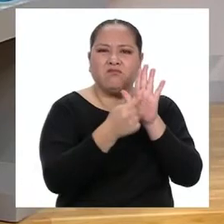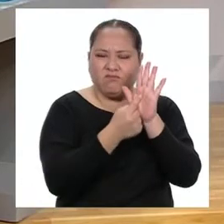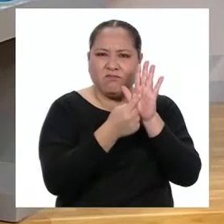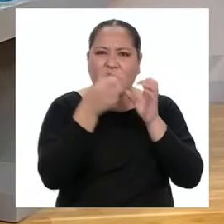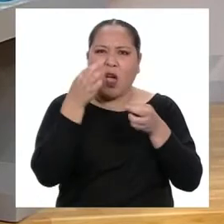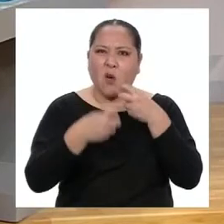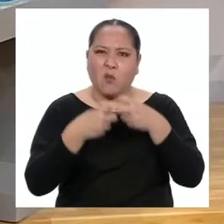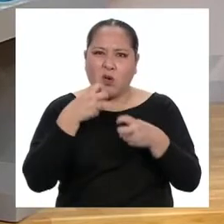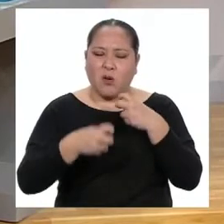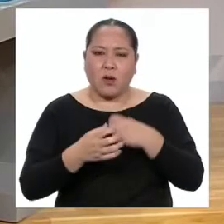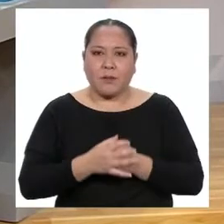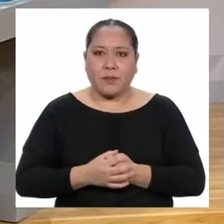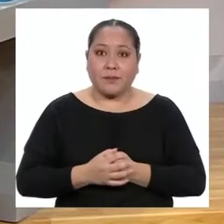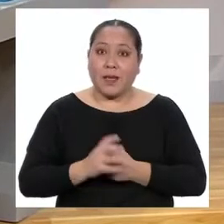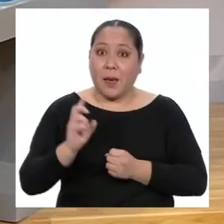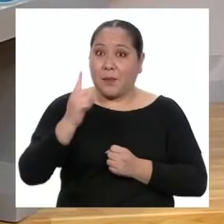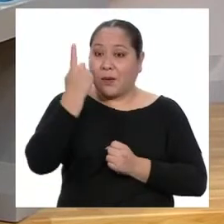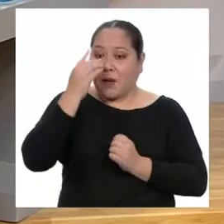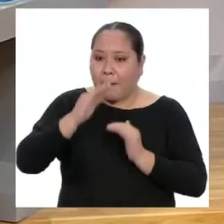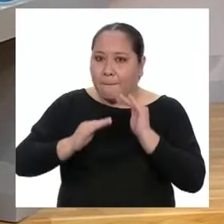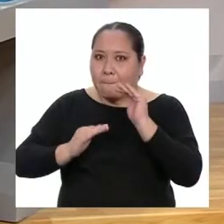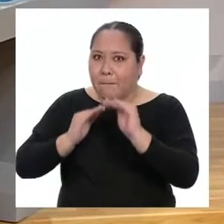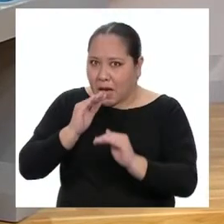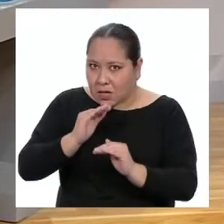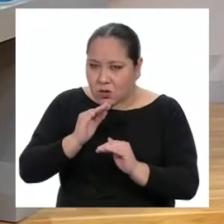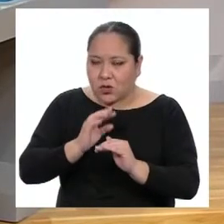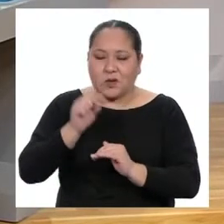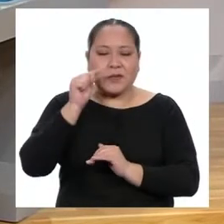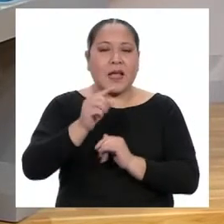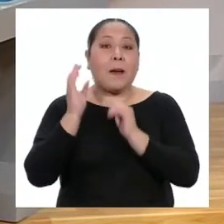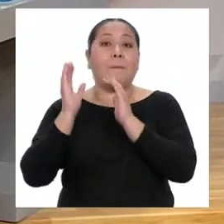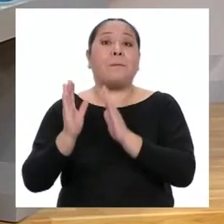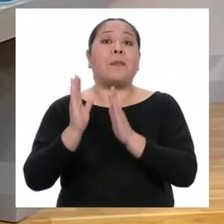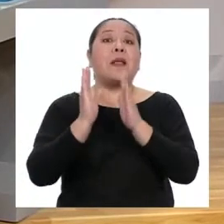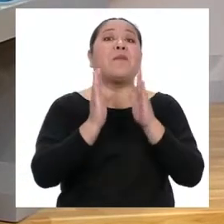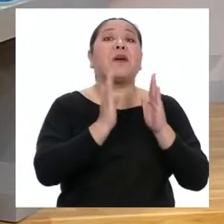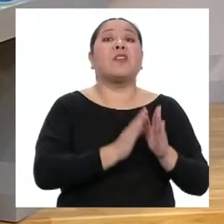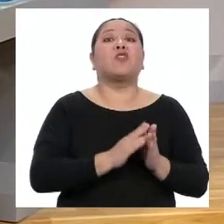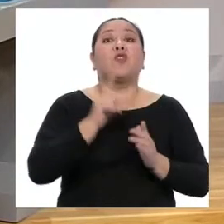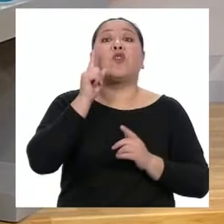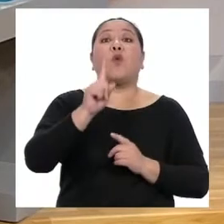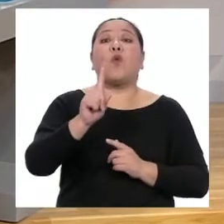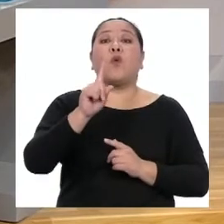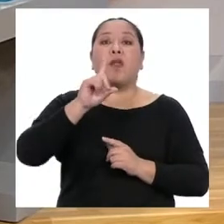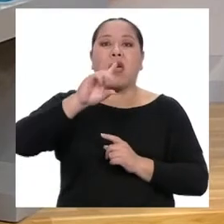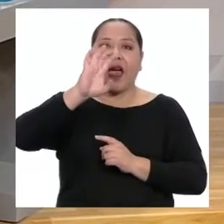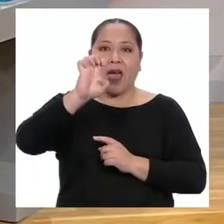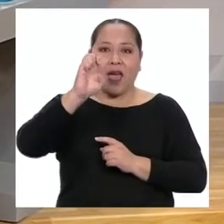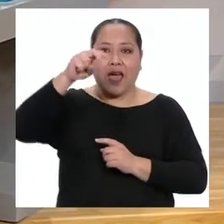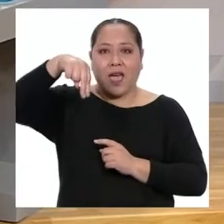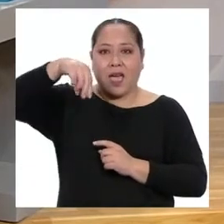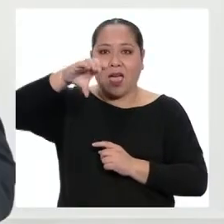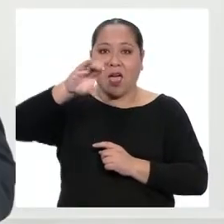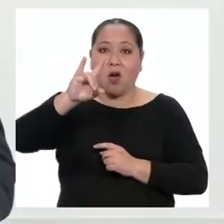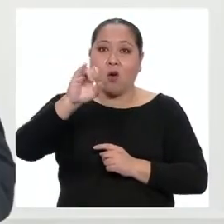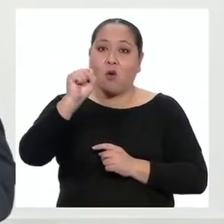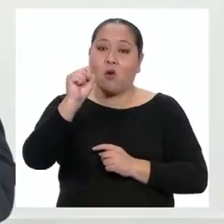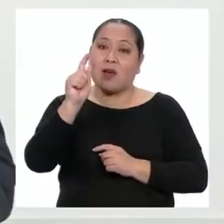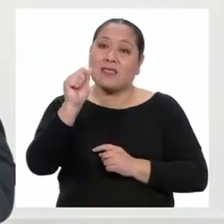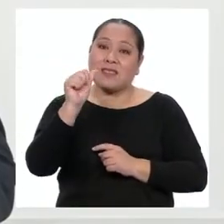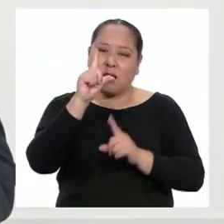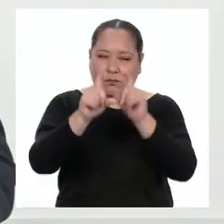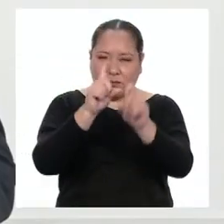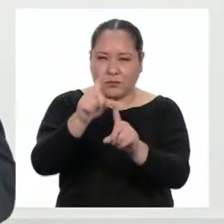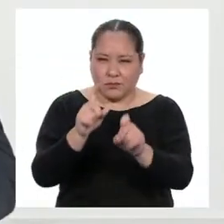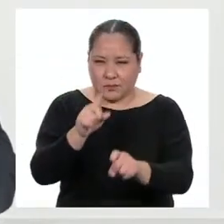Y nuestro primer paso será la elaboración de una encuesta que luego aplicaremos. ¿qué